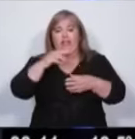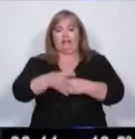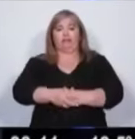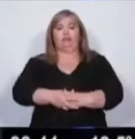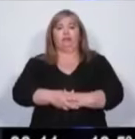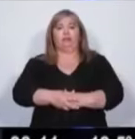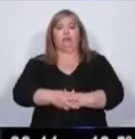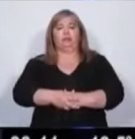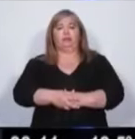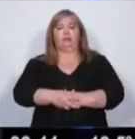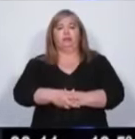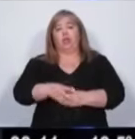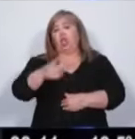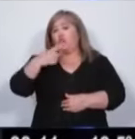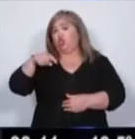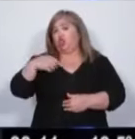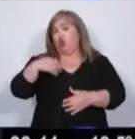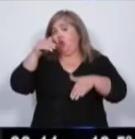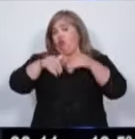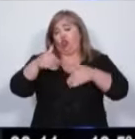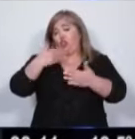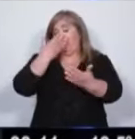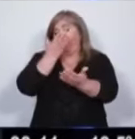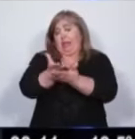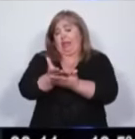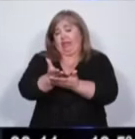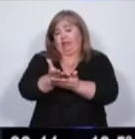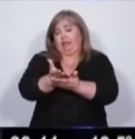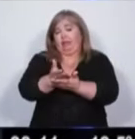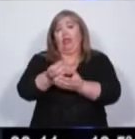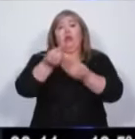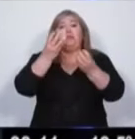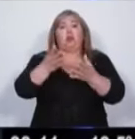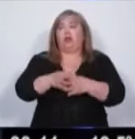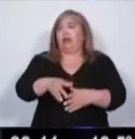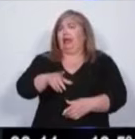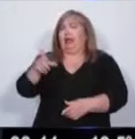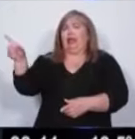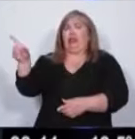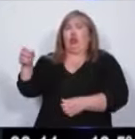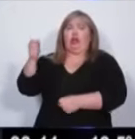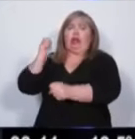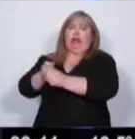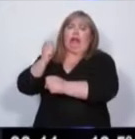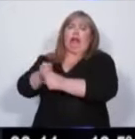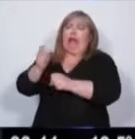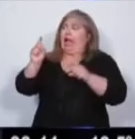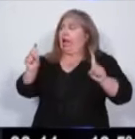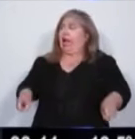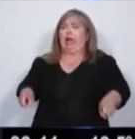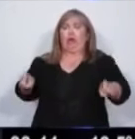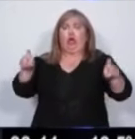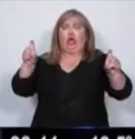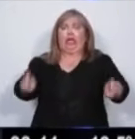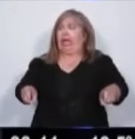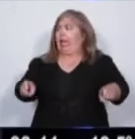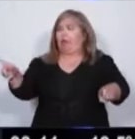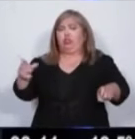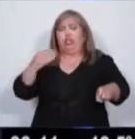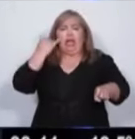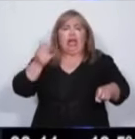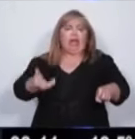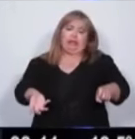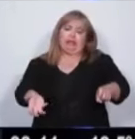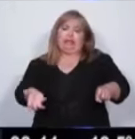Nosotros te vamos a pedir el voto. ¿Y sabes por qué te lo vamos a pedir? Porque a estos pernos políticos como De Marchi y Cornejo hay que sacarlos de una vez. Si